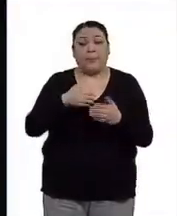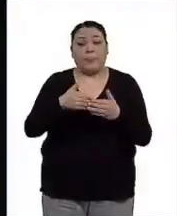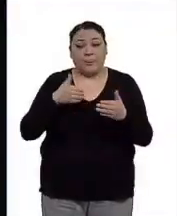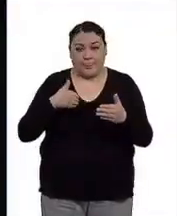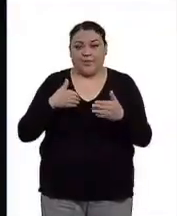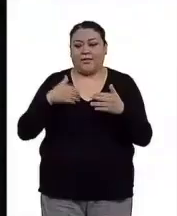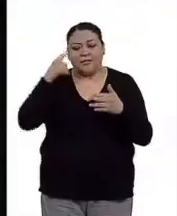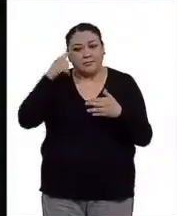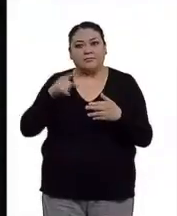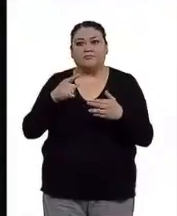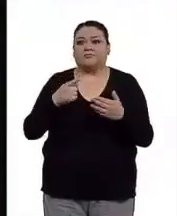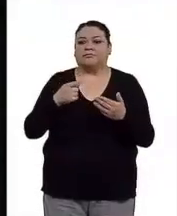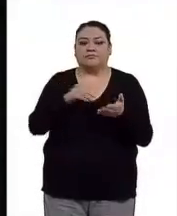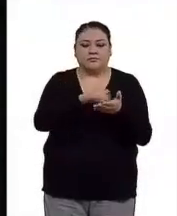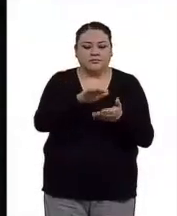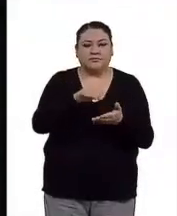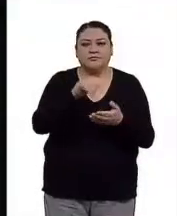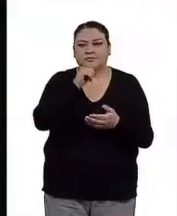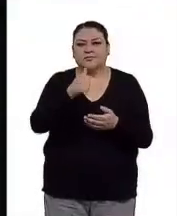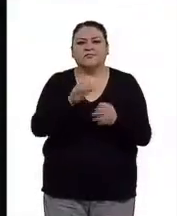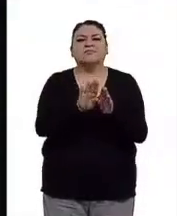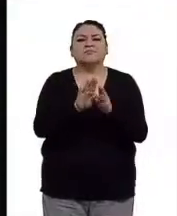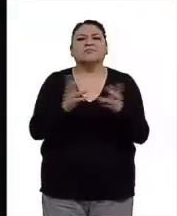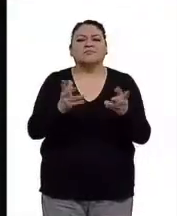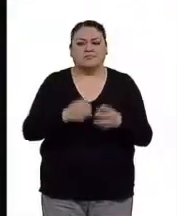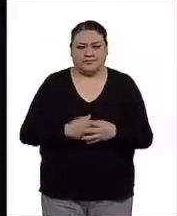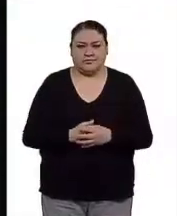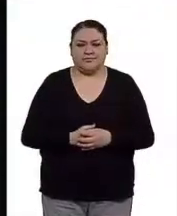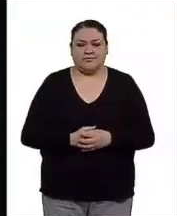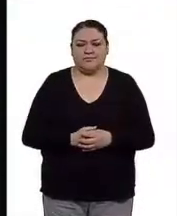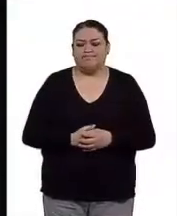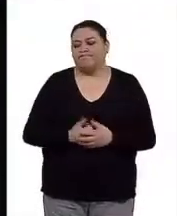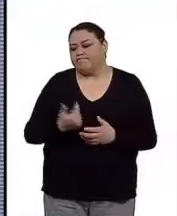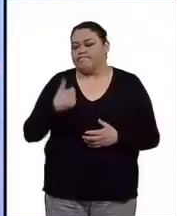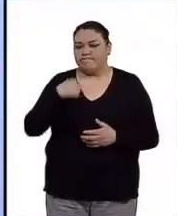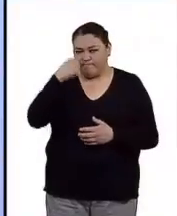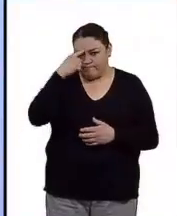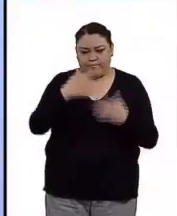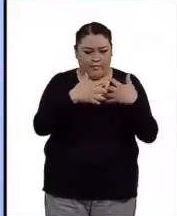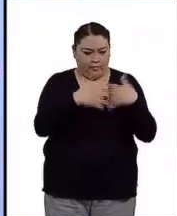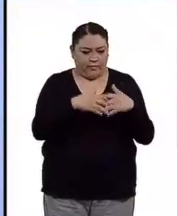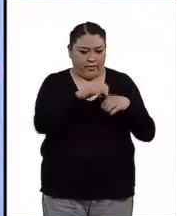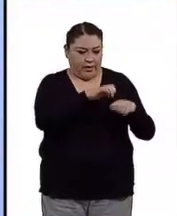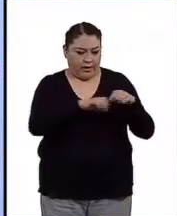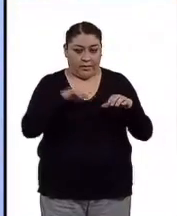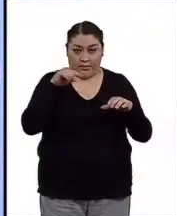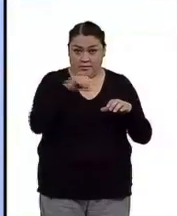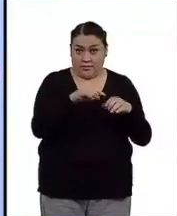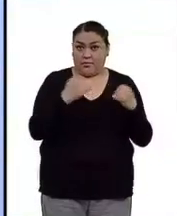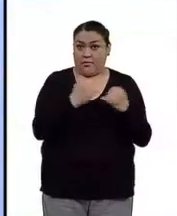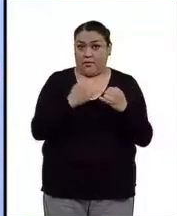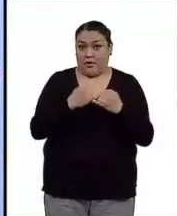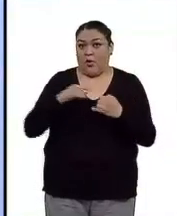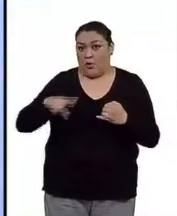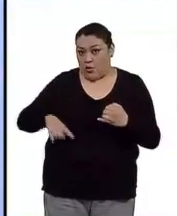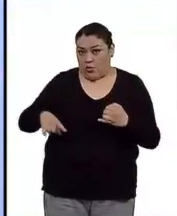para evitar ese tipo de prácticas discriminatorias? Mira, yo creo que la empresa, desde el Estado, desde los organismos